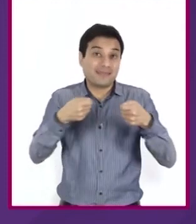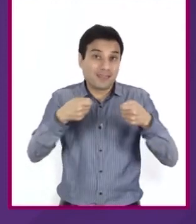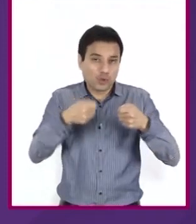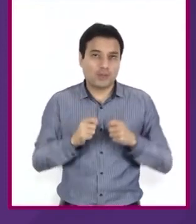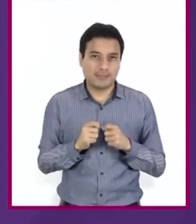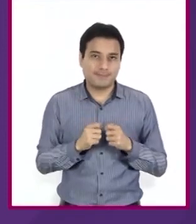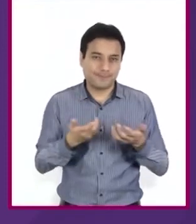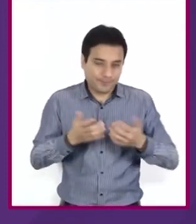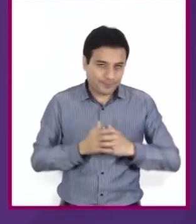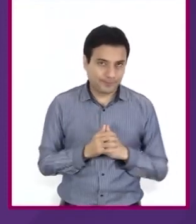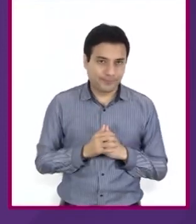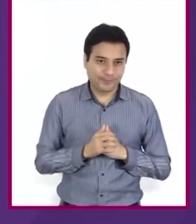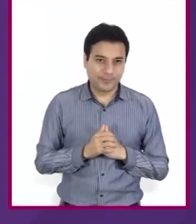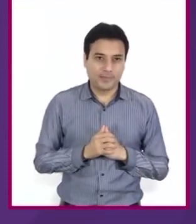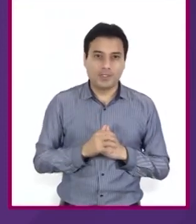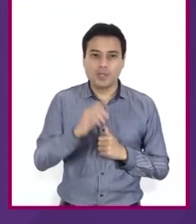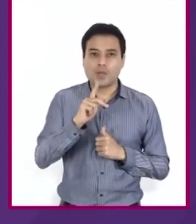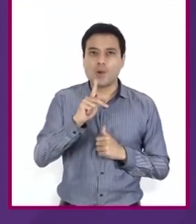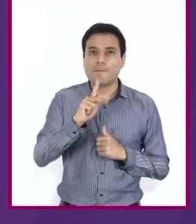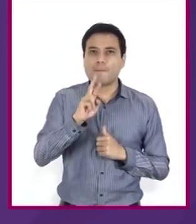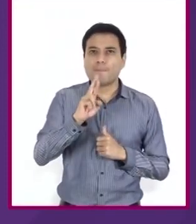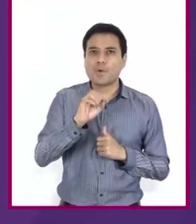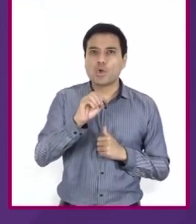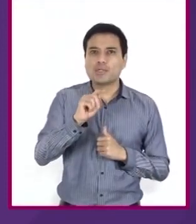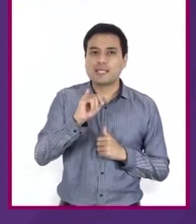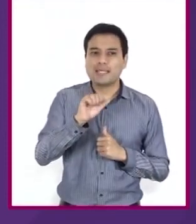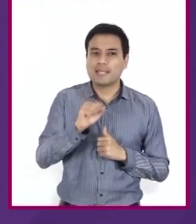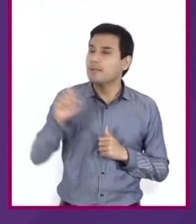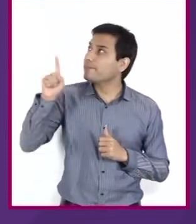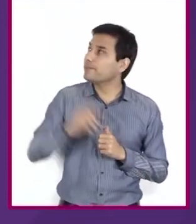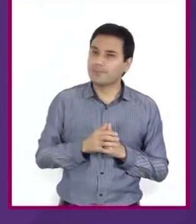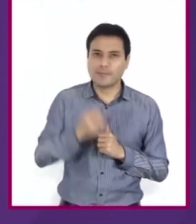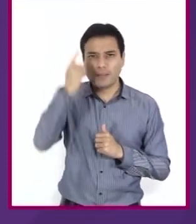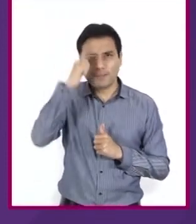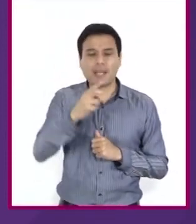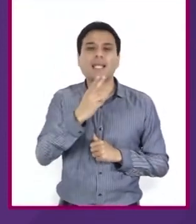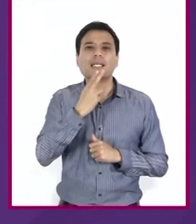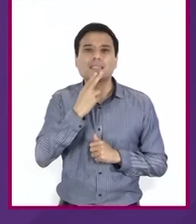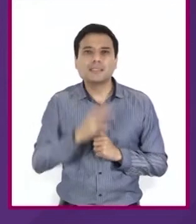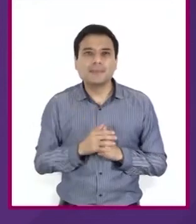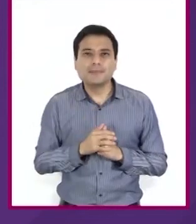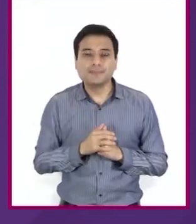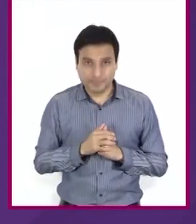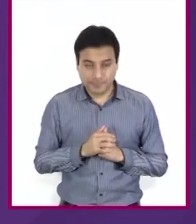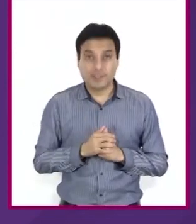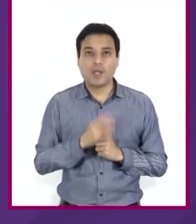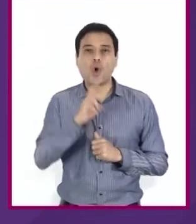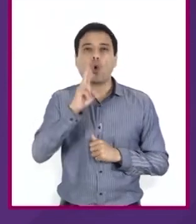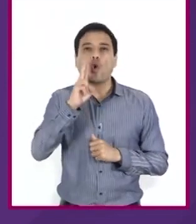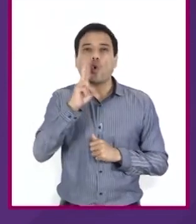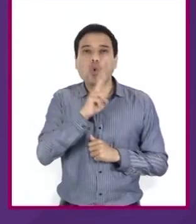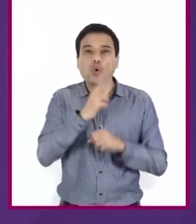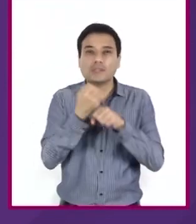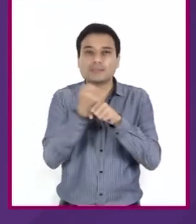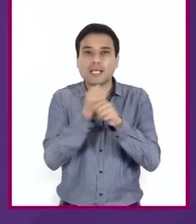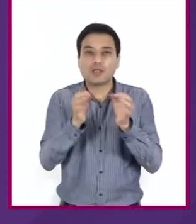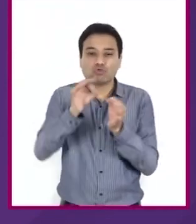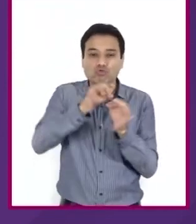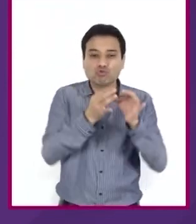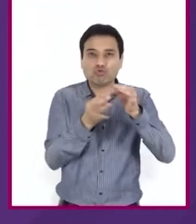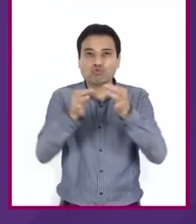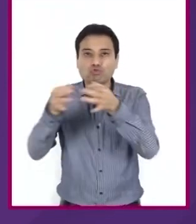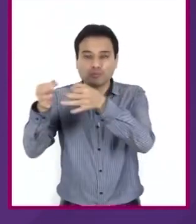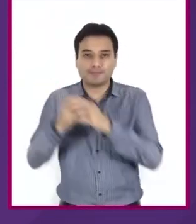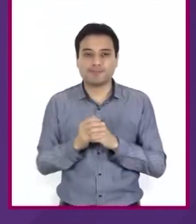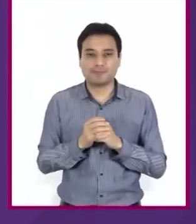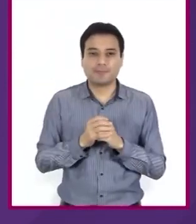cartílago. La proteína hemoglobina transporta el oxígeno en la sangre. La inmunoglobulina